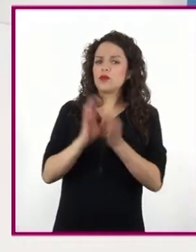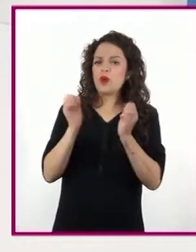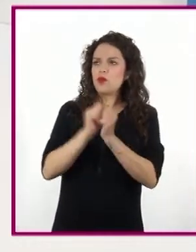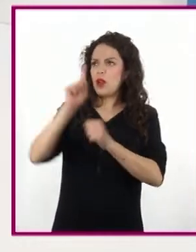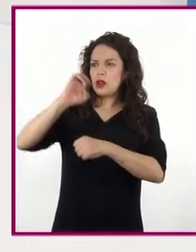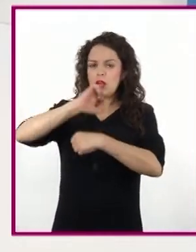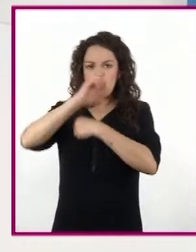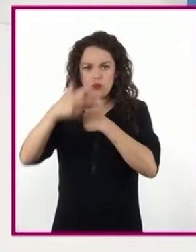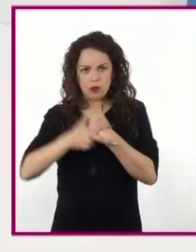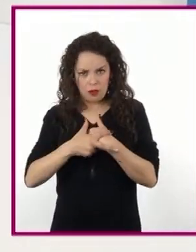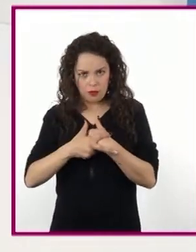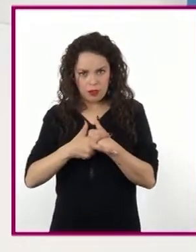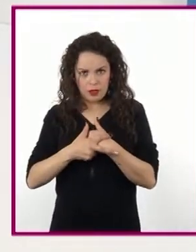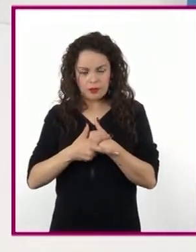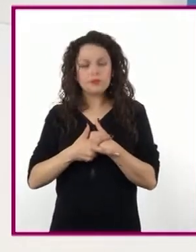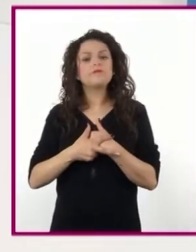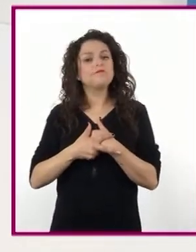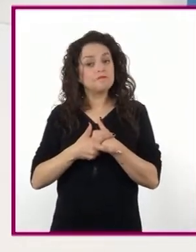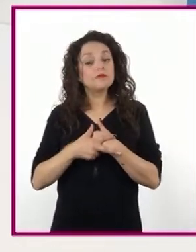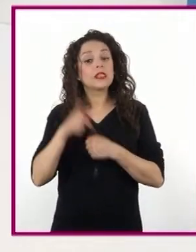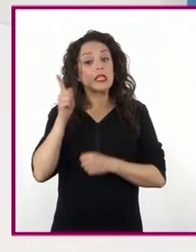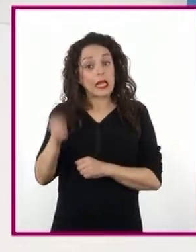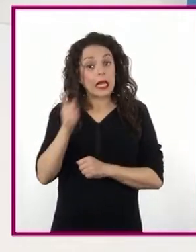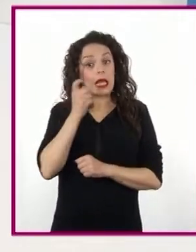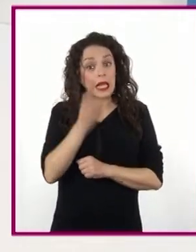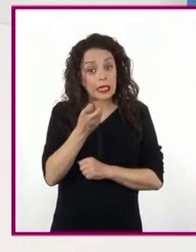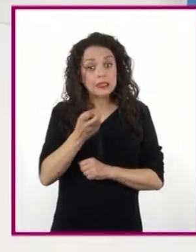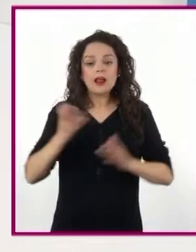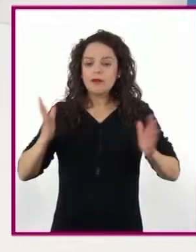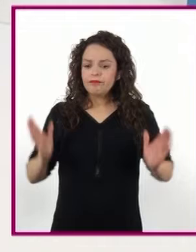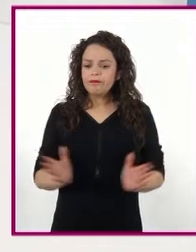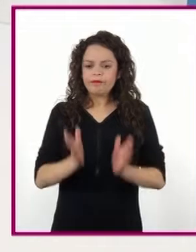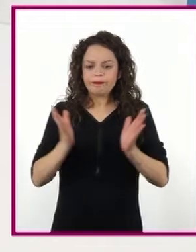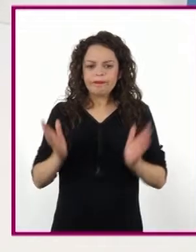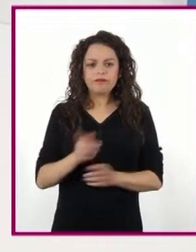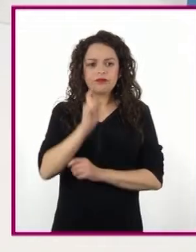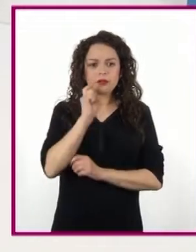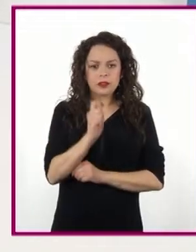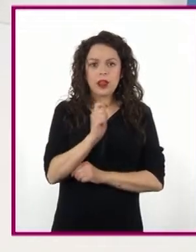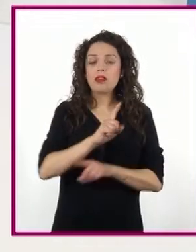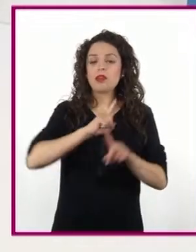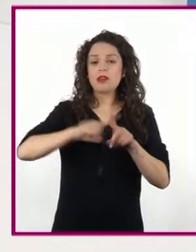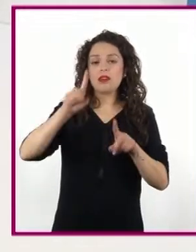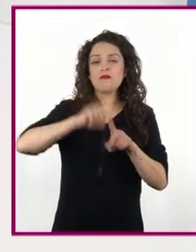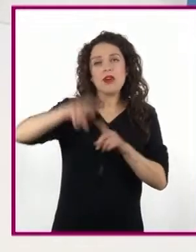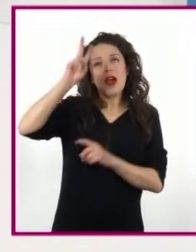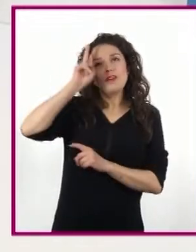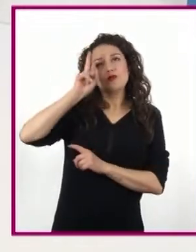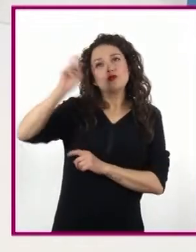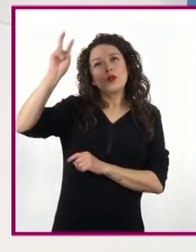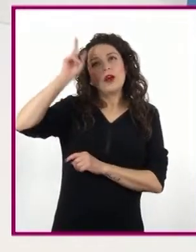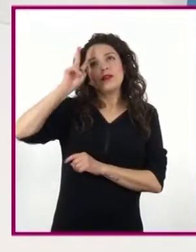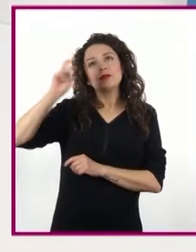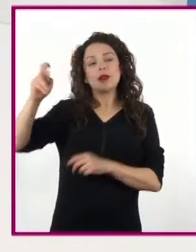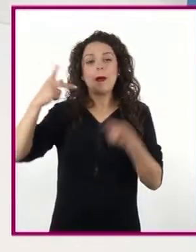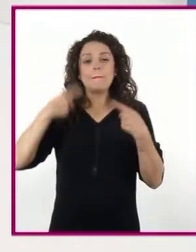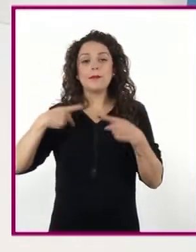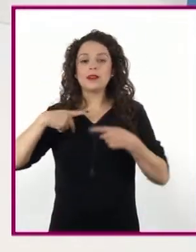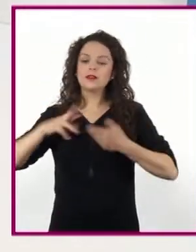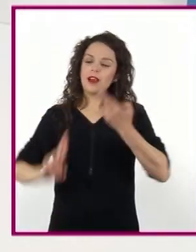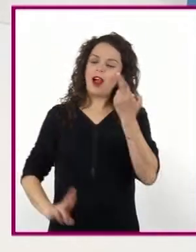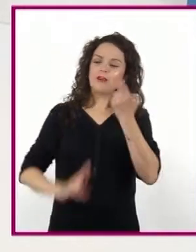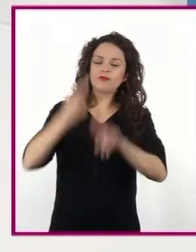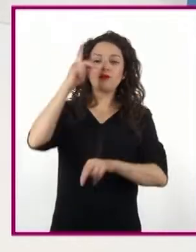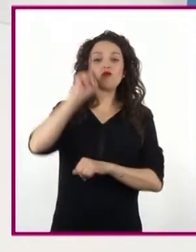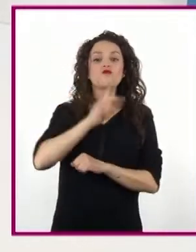pensadores criollos habían producido, sería el motivo que aglutinaría las utopías de los principales revolucionarios y